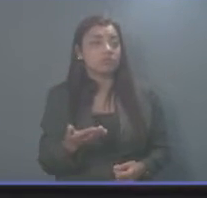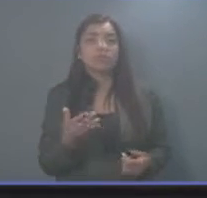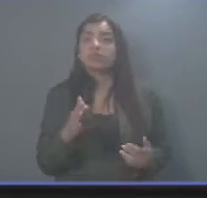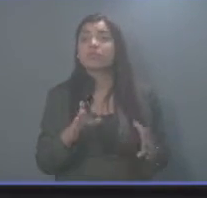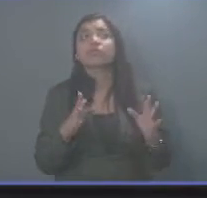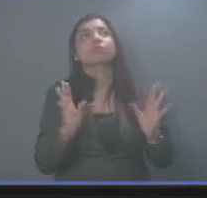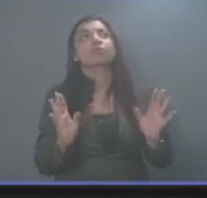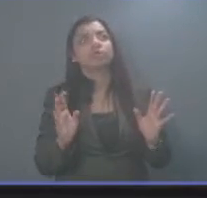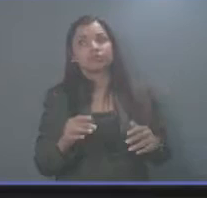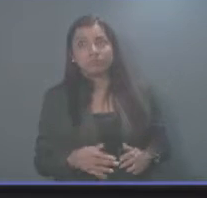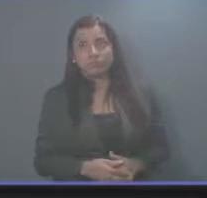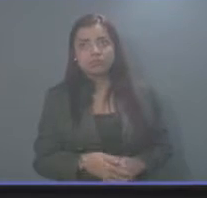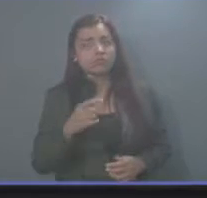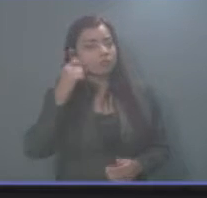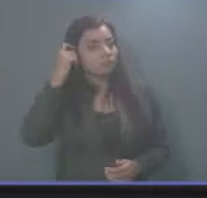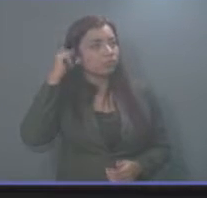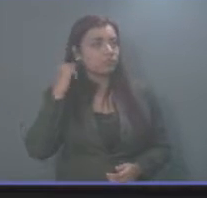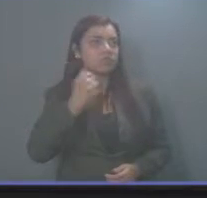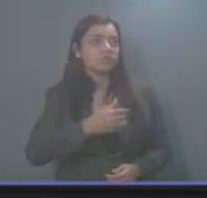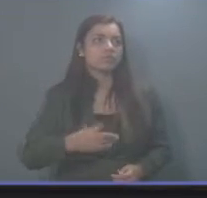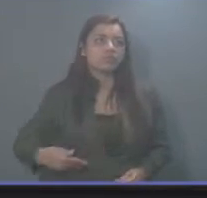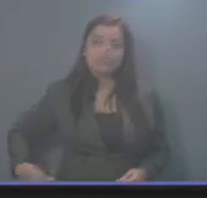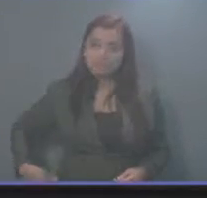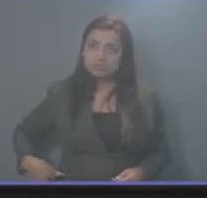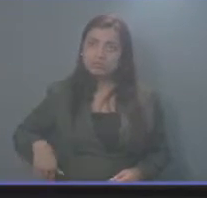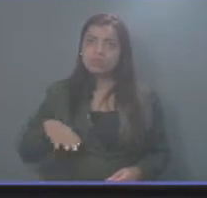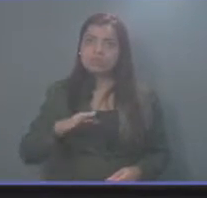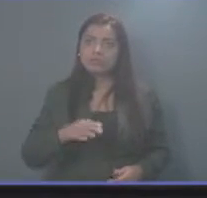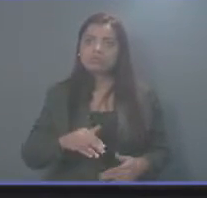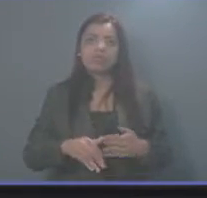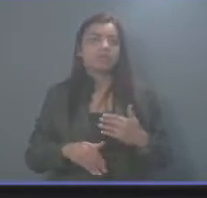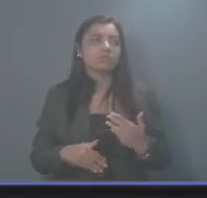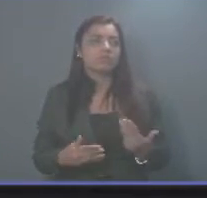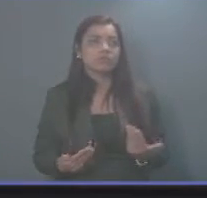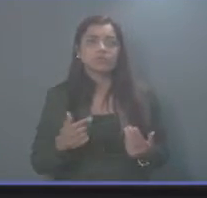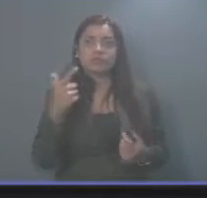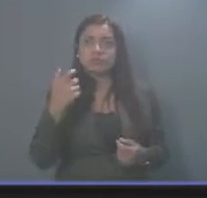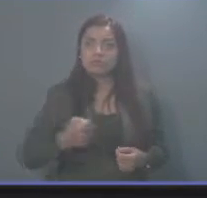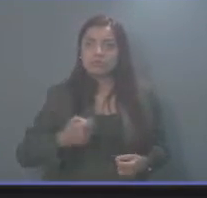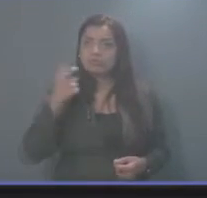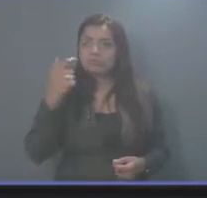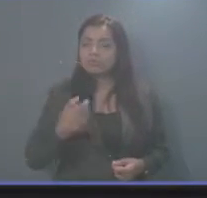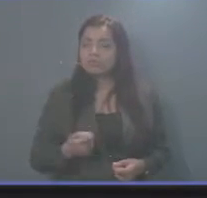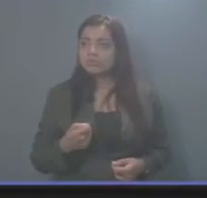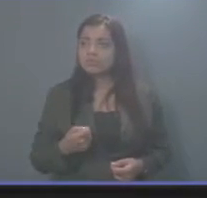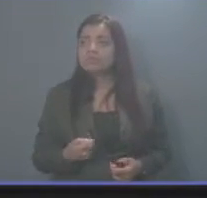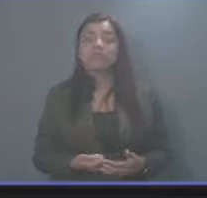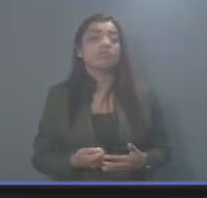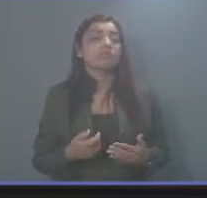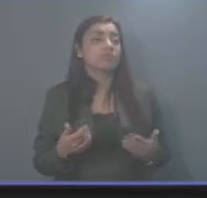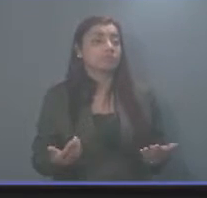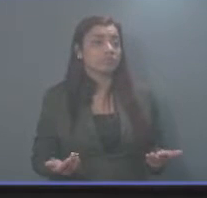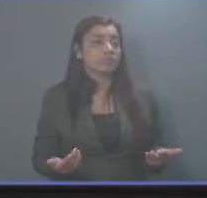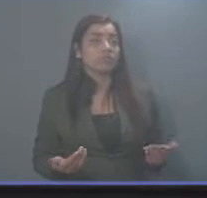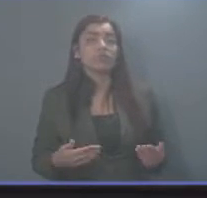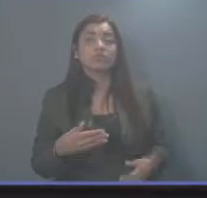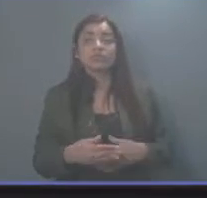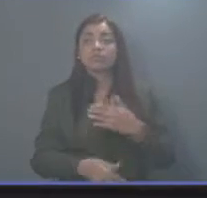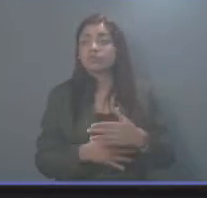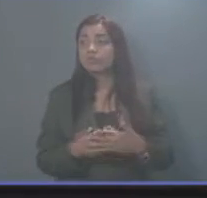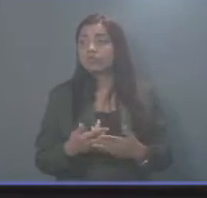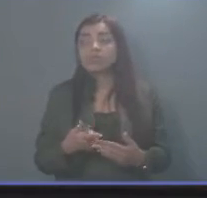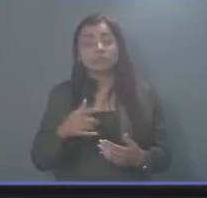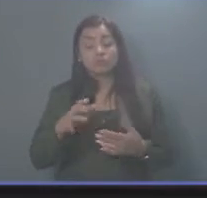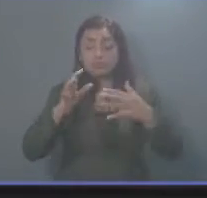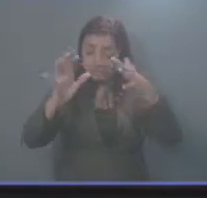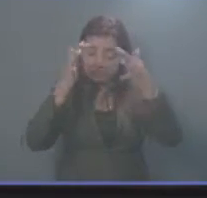fin el presidente, en sus primeros meses de gestión, tomó esta crucial